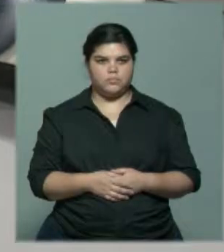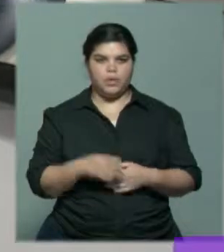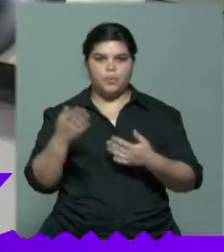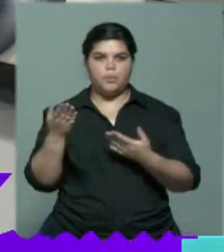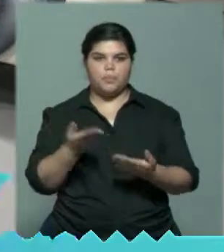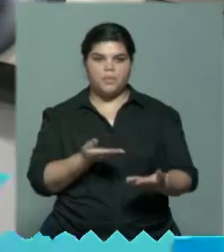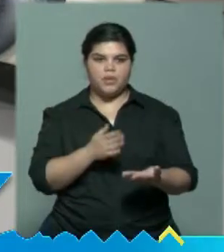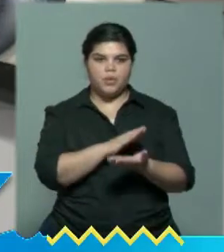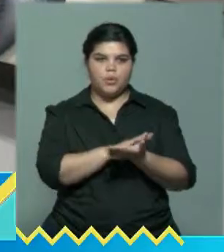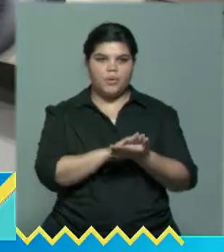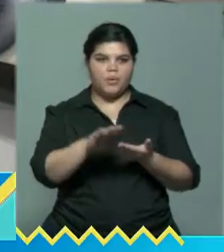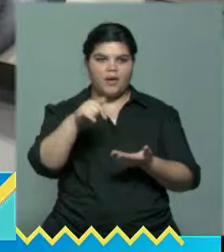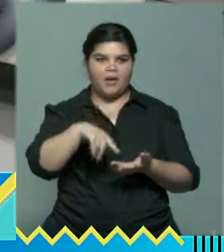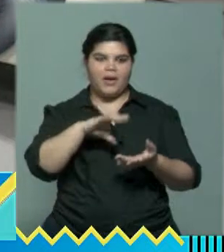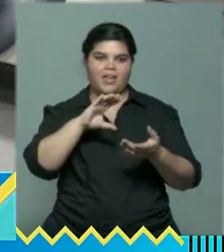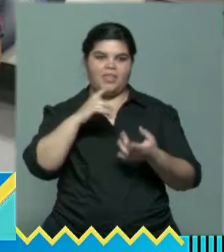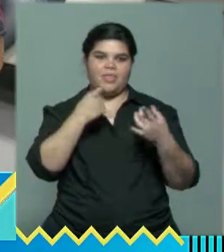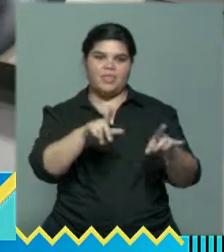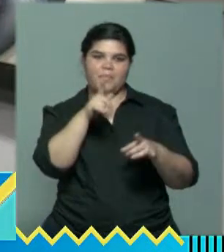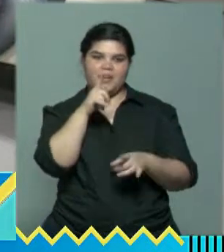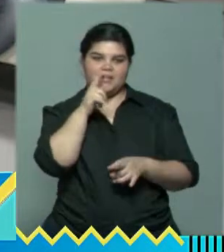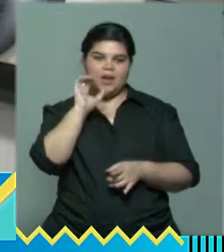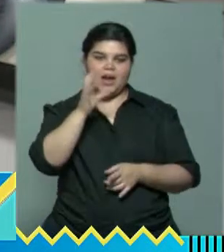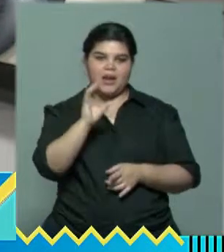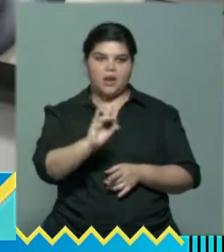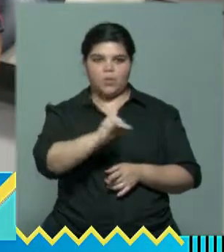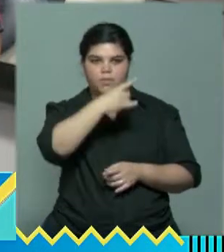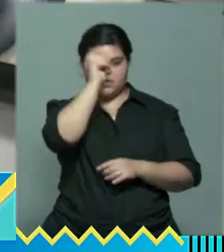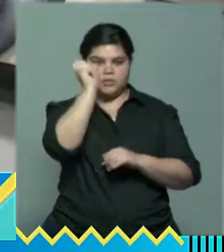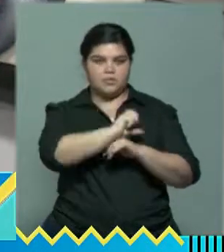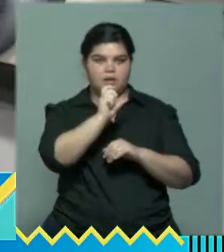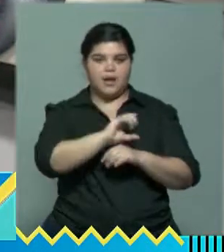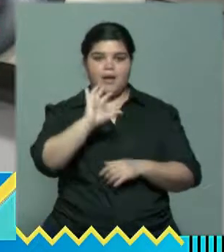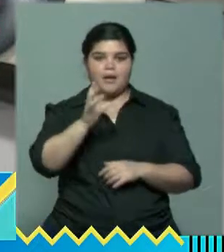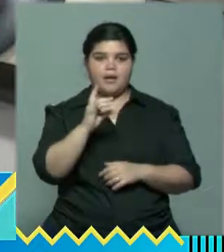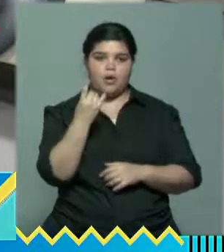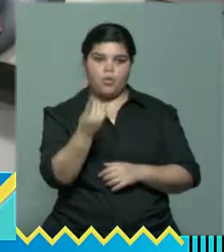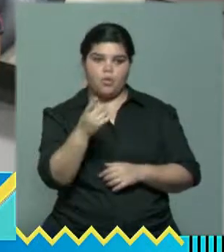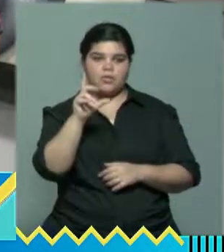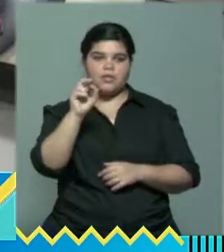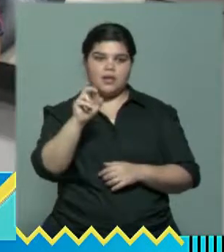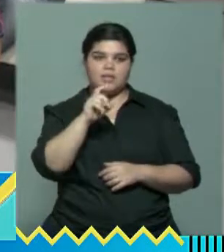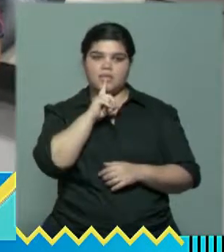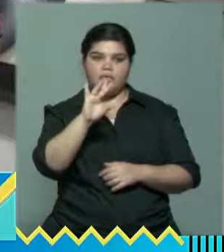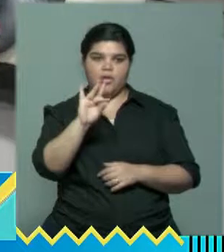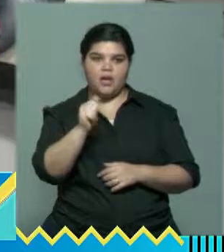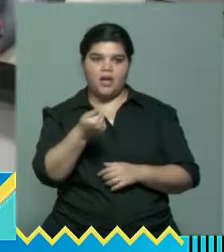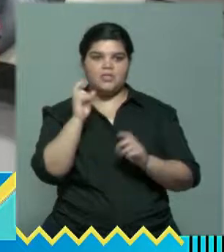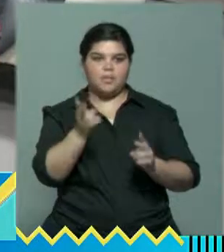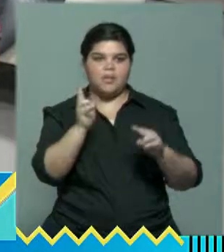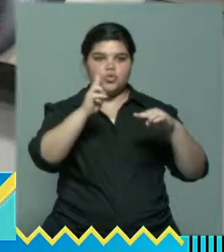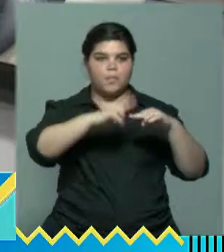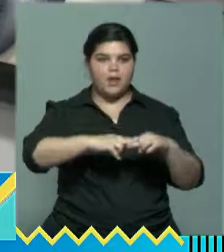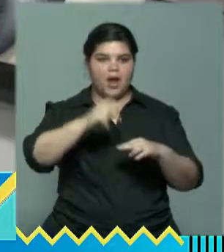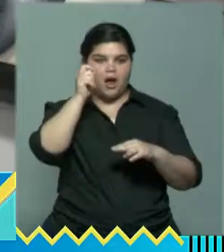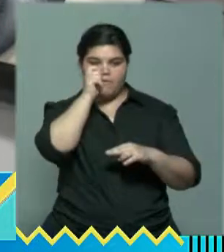Bienvenidos a una nueva edición de Distintos Parecidos por el canal de la Universidad Nacional de Cuyo, señal U, canal 30 de la TDA, también por el 22 el supercanal